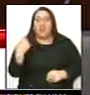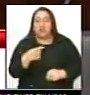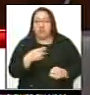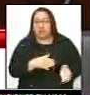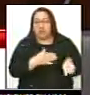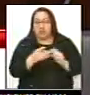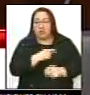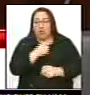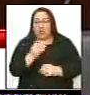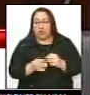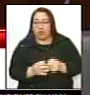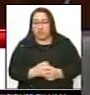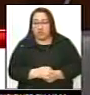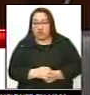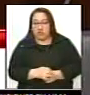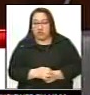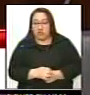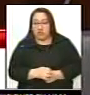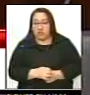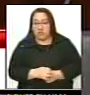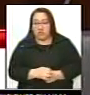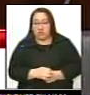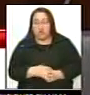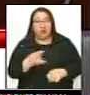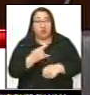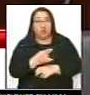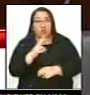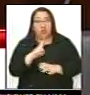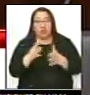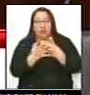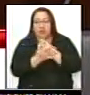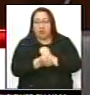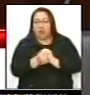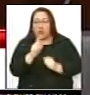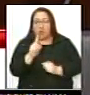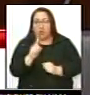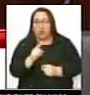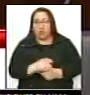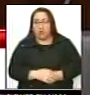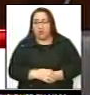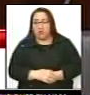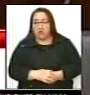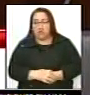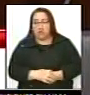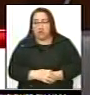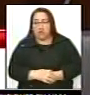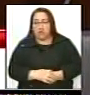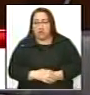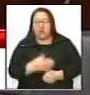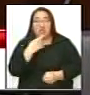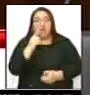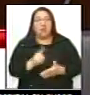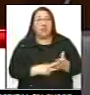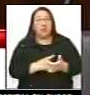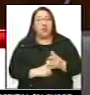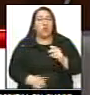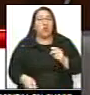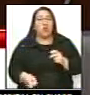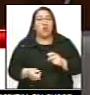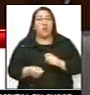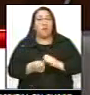al Poder Judicial, lo acusaron de 2 delitos y está preso por 1. ¿Pero quién anuló el peaje? ¿El